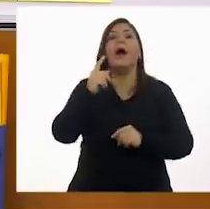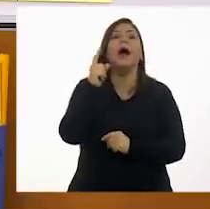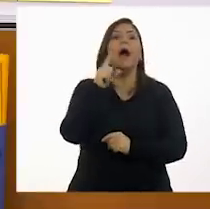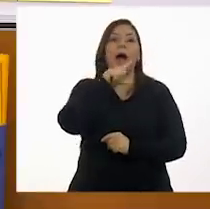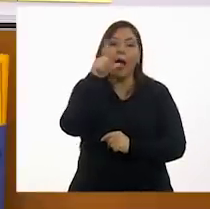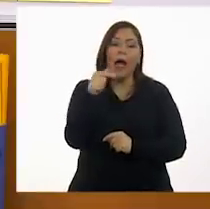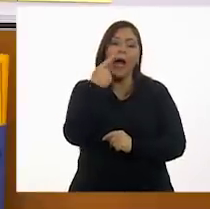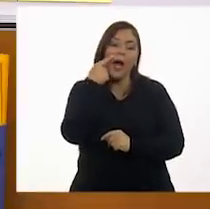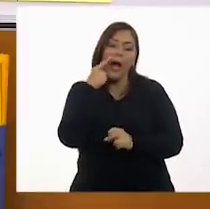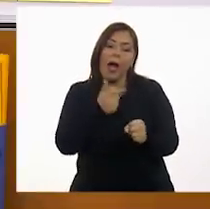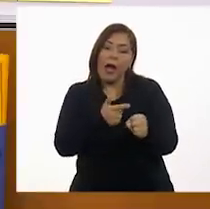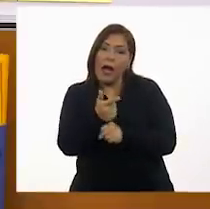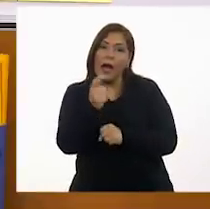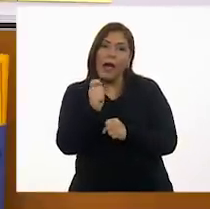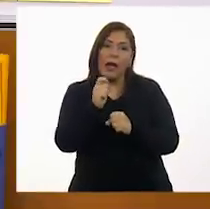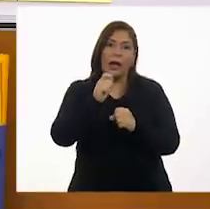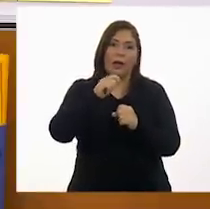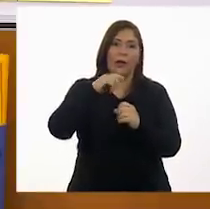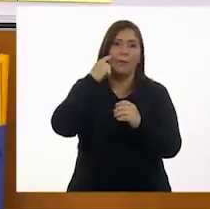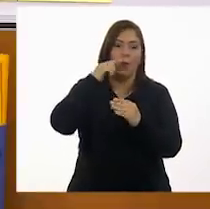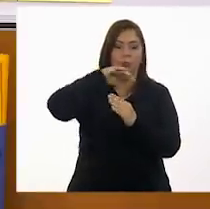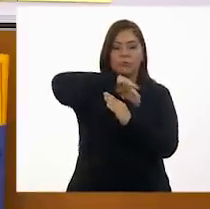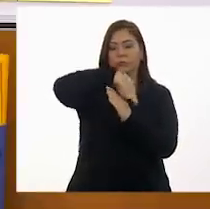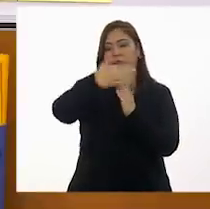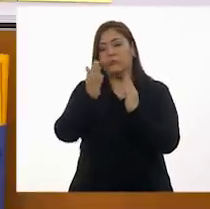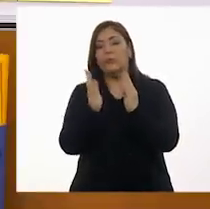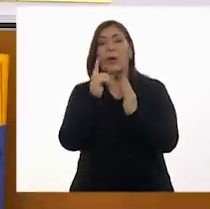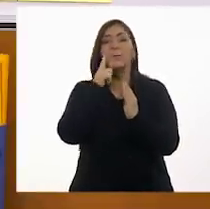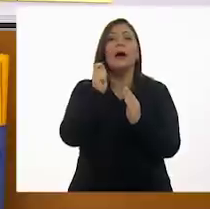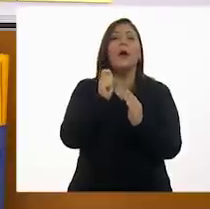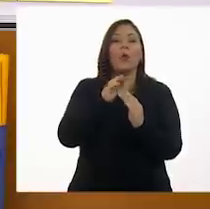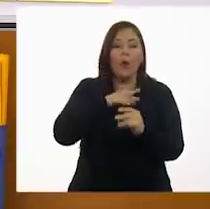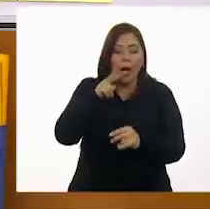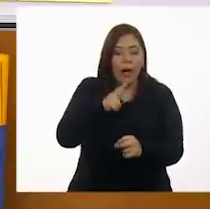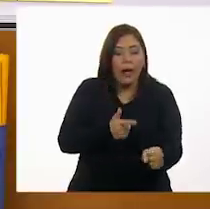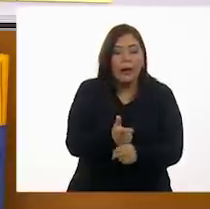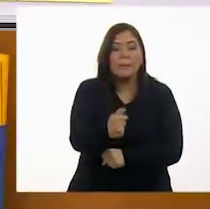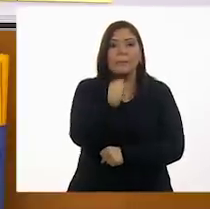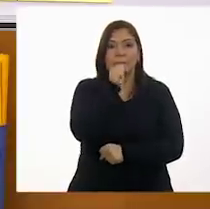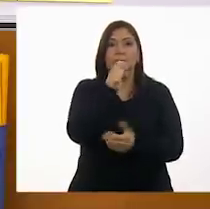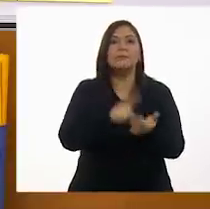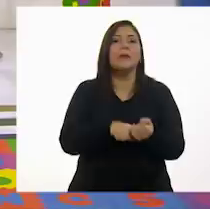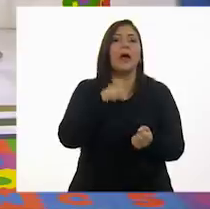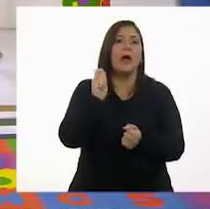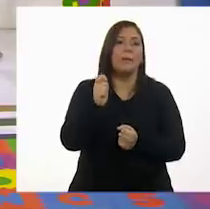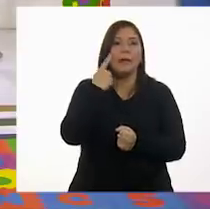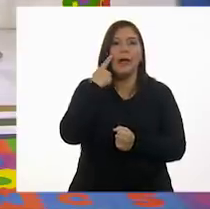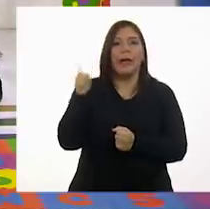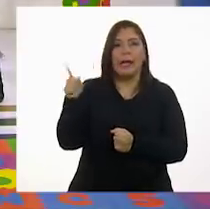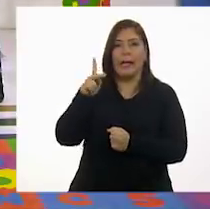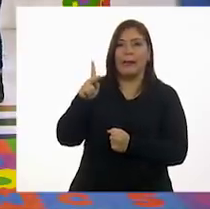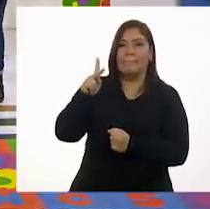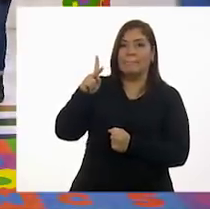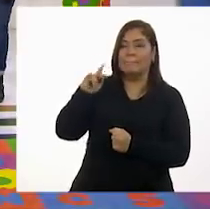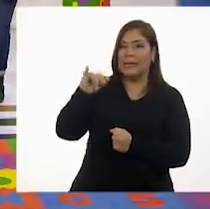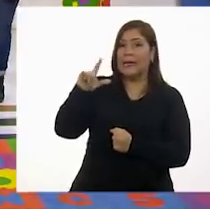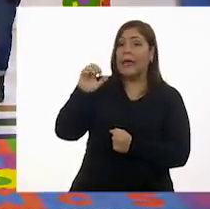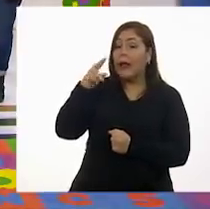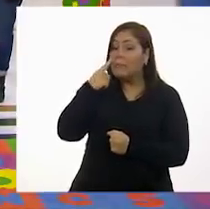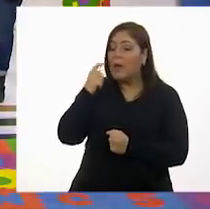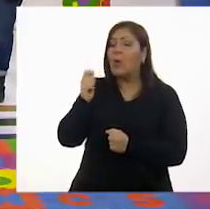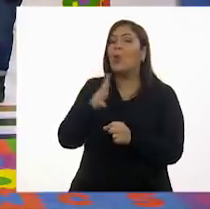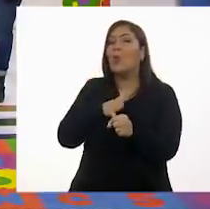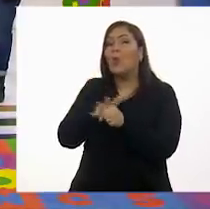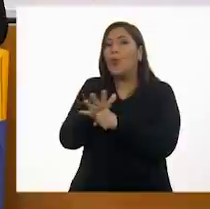dependiendo de la figura geométrica que caiga, Pilar va a buscar en todos estos prismas cuál tiene esa